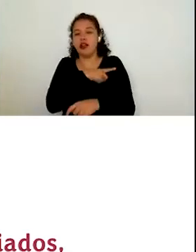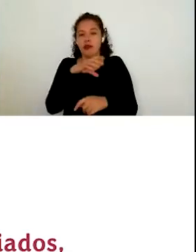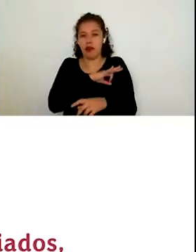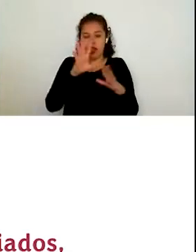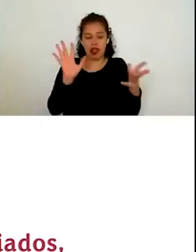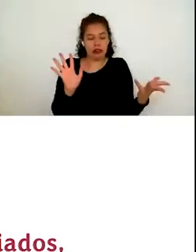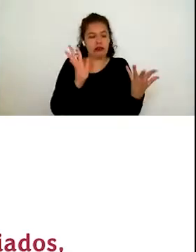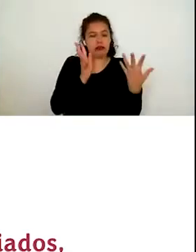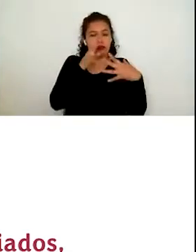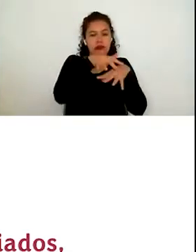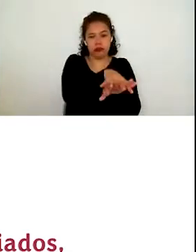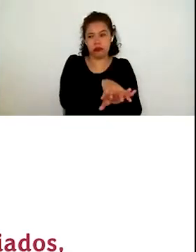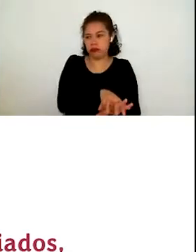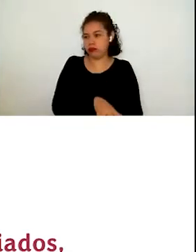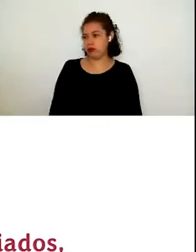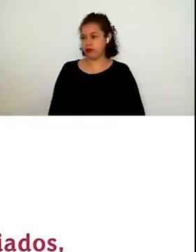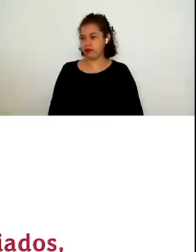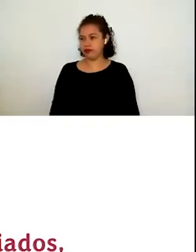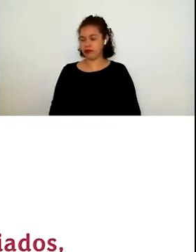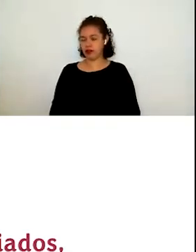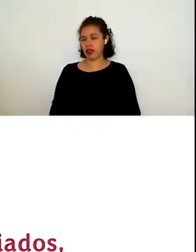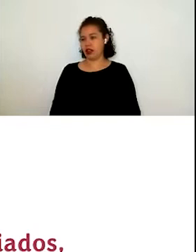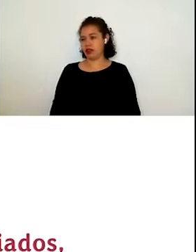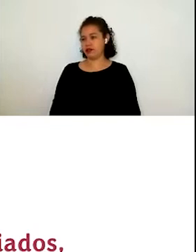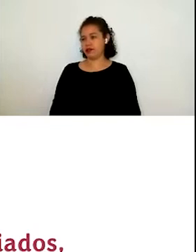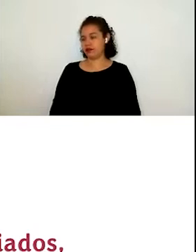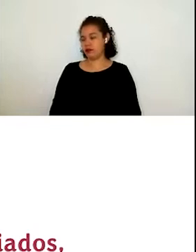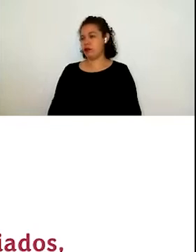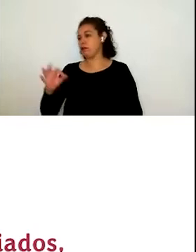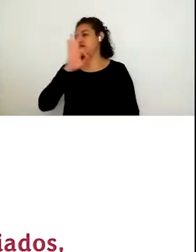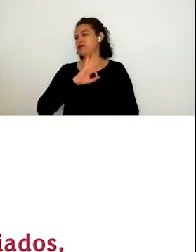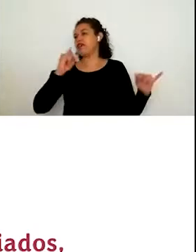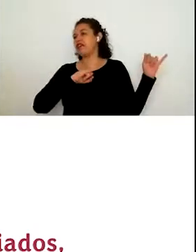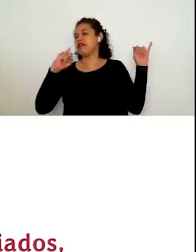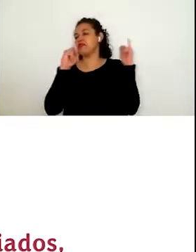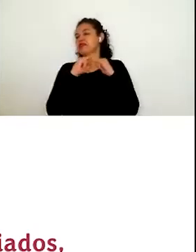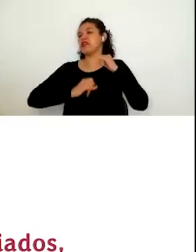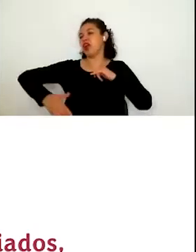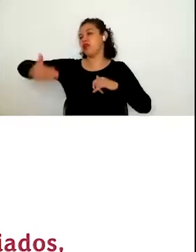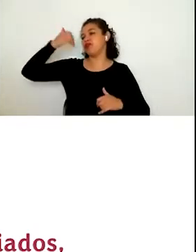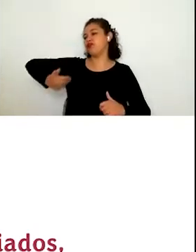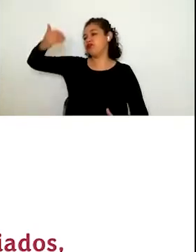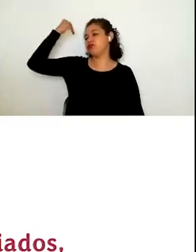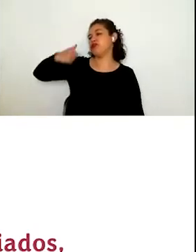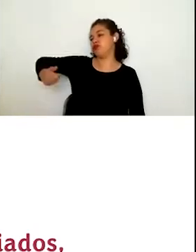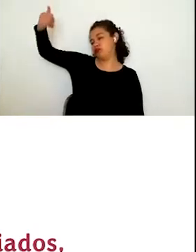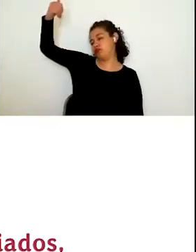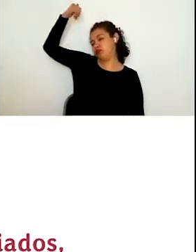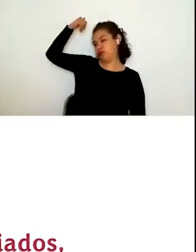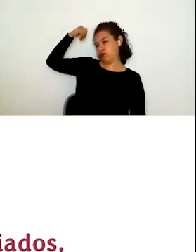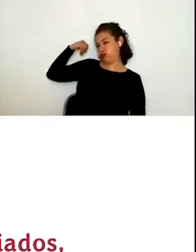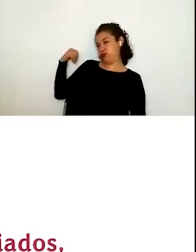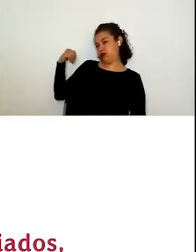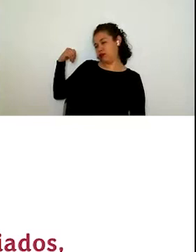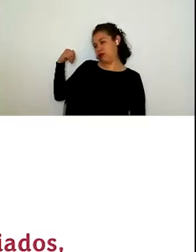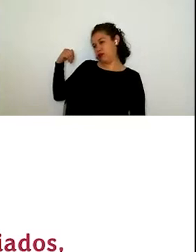que tenga que actualizarse la institución. Hay instituciones que son ya de muchos, muchos años, entonces obviamente